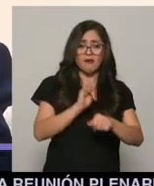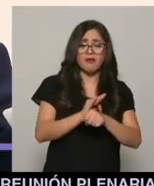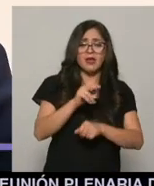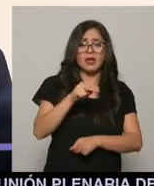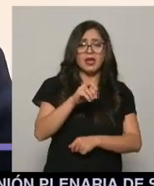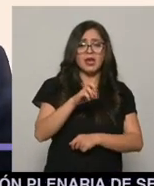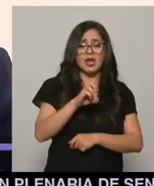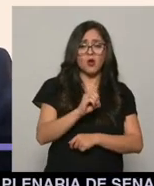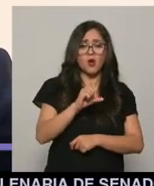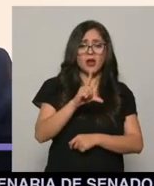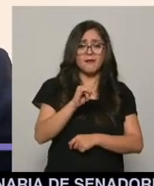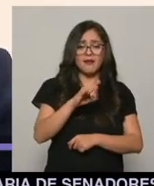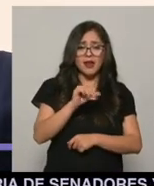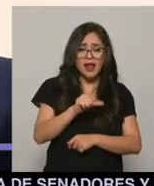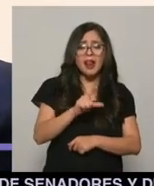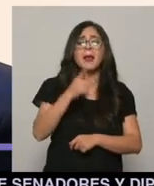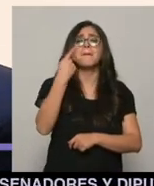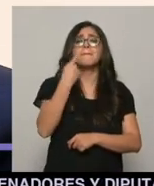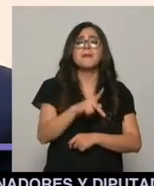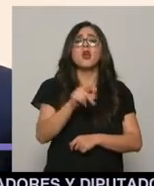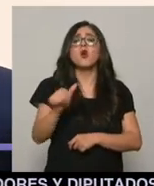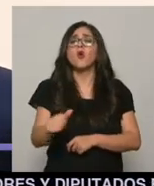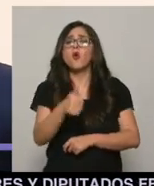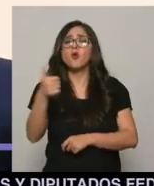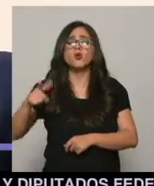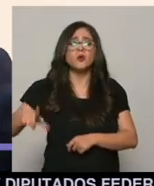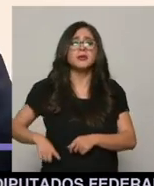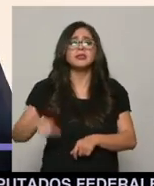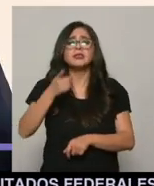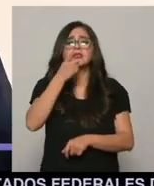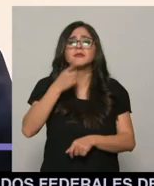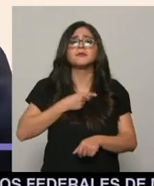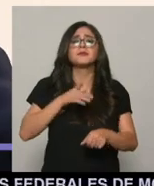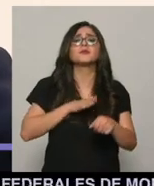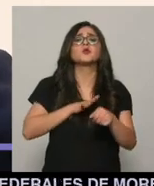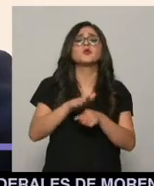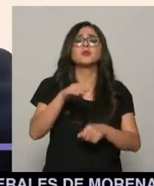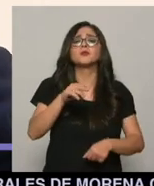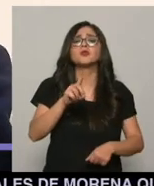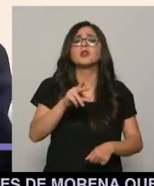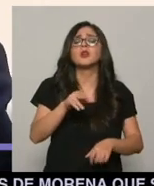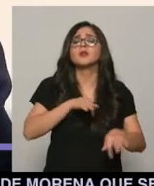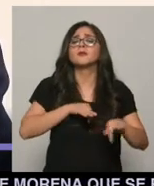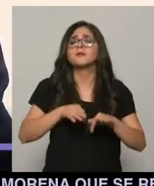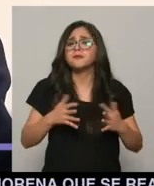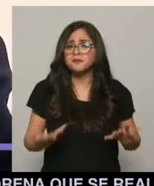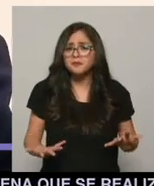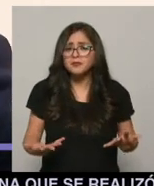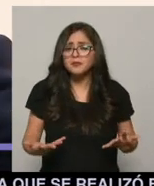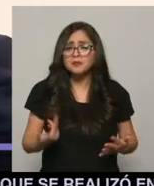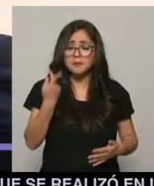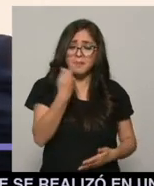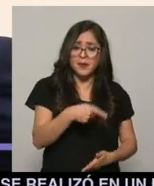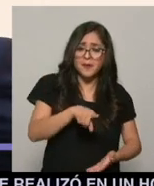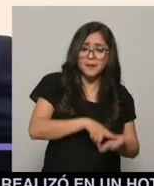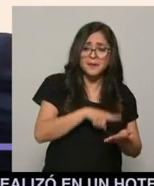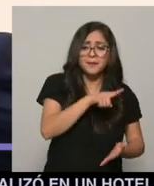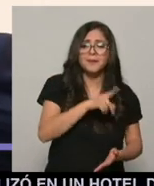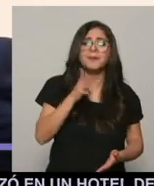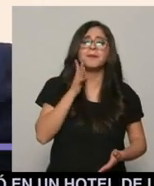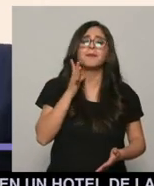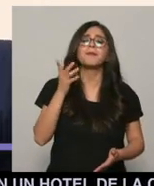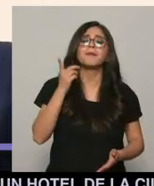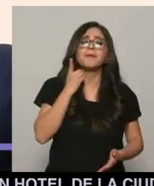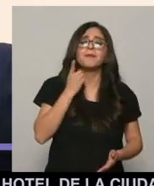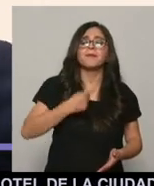digan qué modelo es el que quieren. Y, por ejemplo, nosotros en la Cámara de Diputados, o sea, ¿cómo vamos a permitir que una minoría que